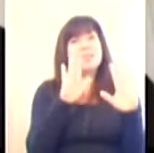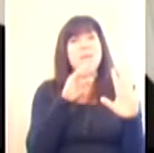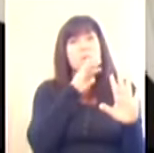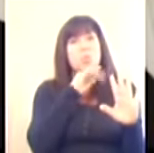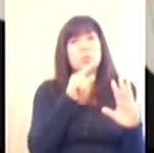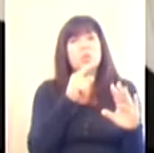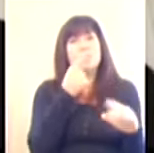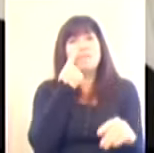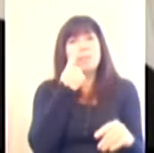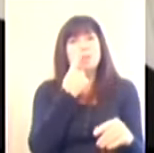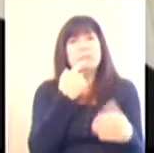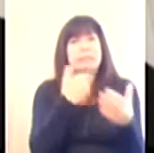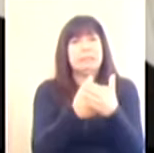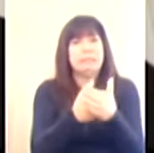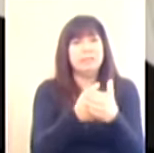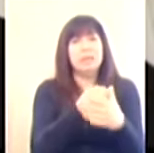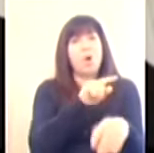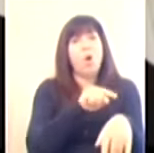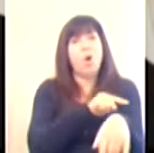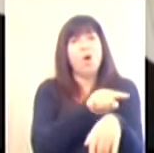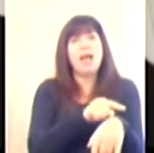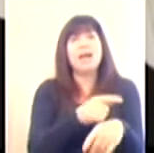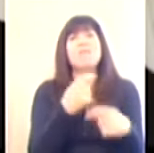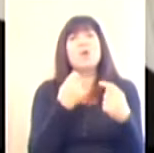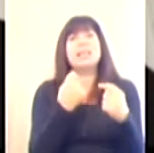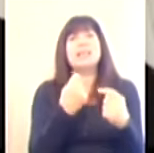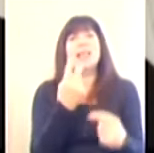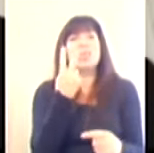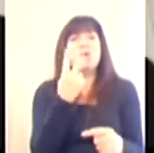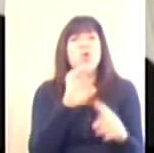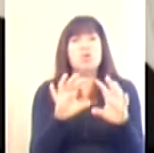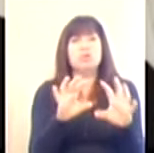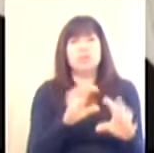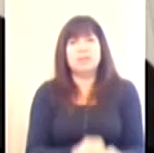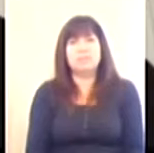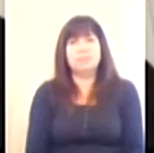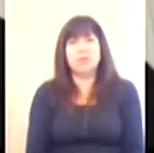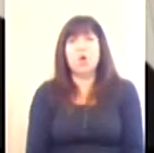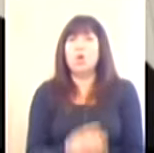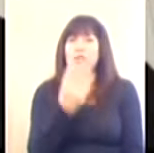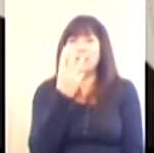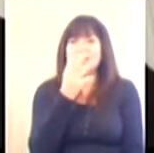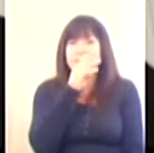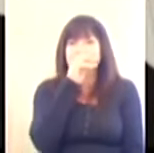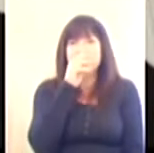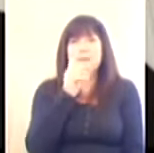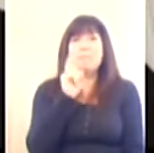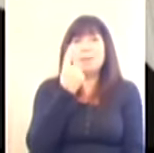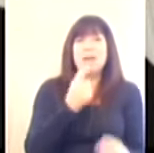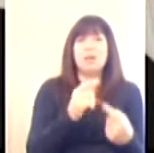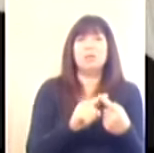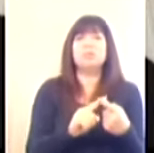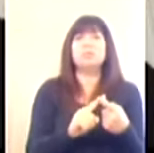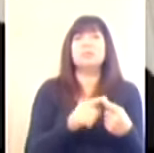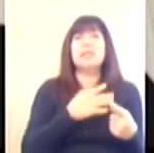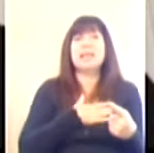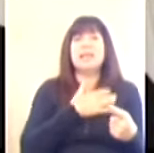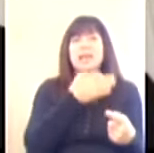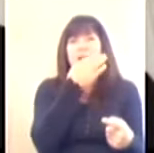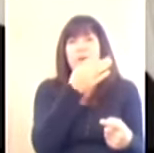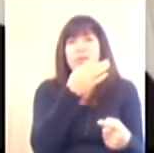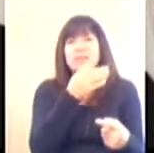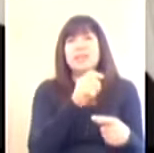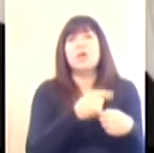estamos muy sobre la hora, voy a intentar hacer dos cosas, o tres cosas quizás. Primero quiero referirme brevemente